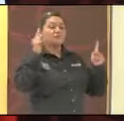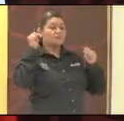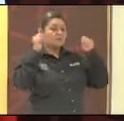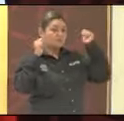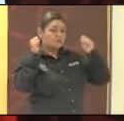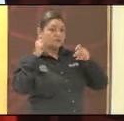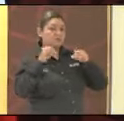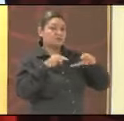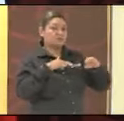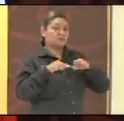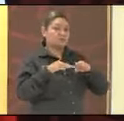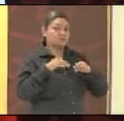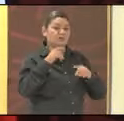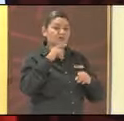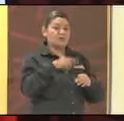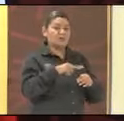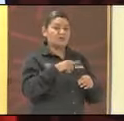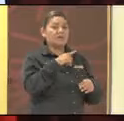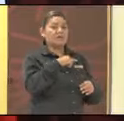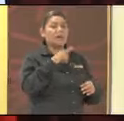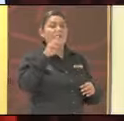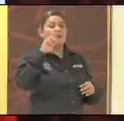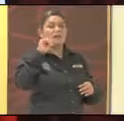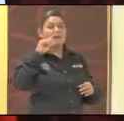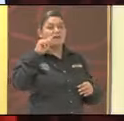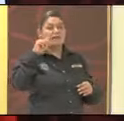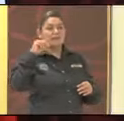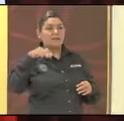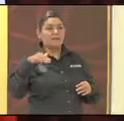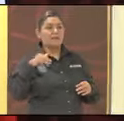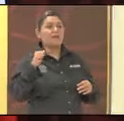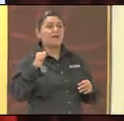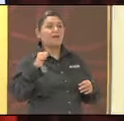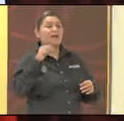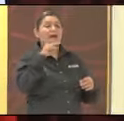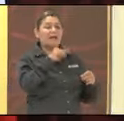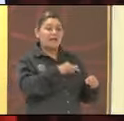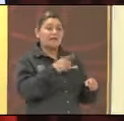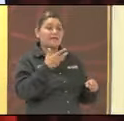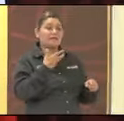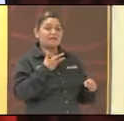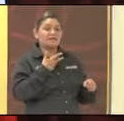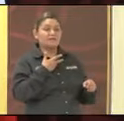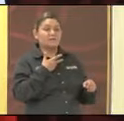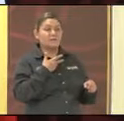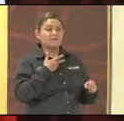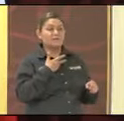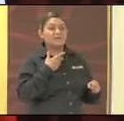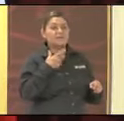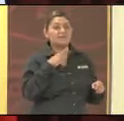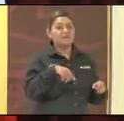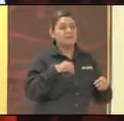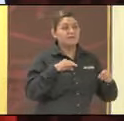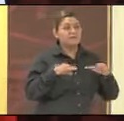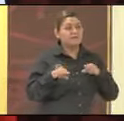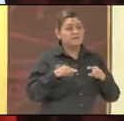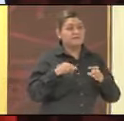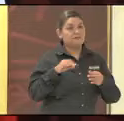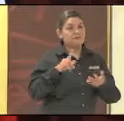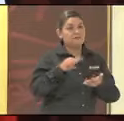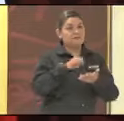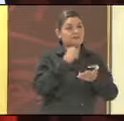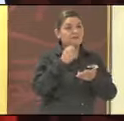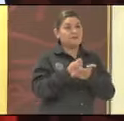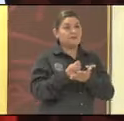aquí en el Complejo Administrativo de la Retama, ahí van a estar los funcionarios públicos estatales del